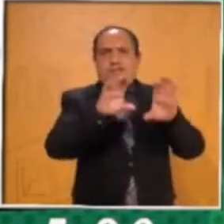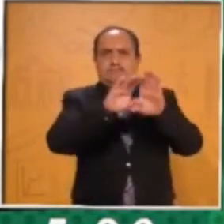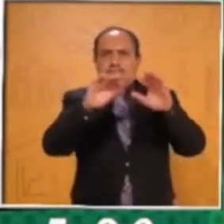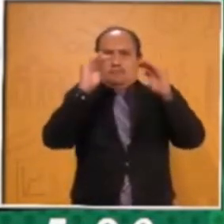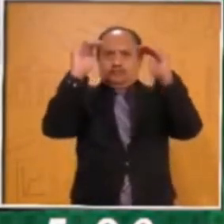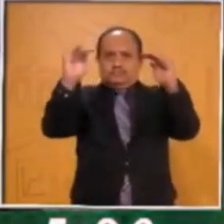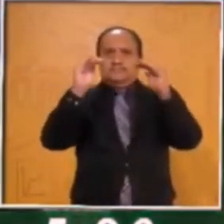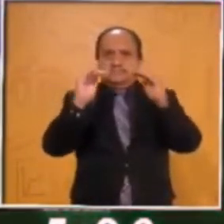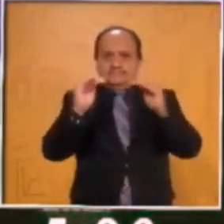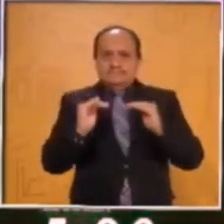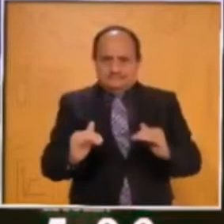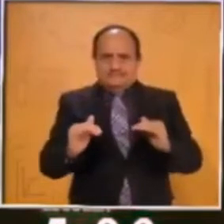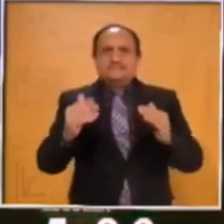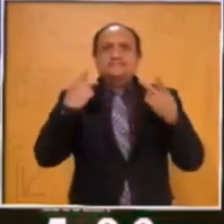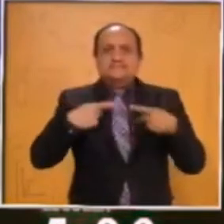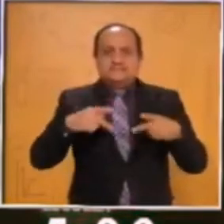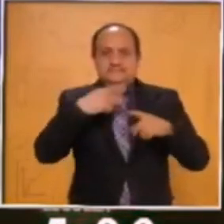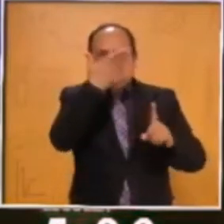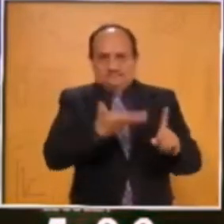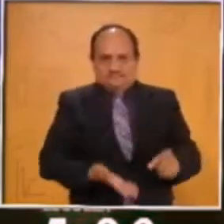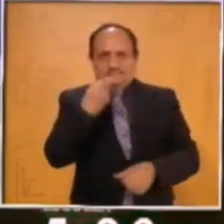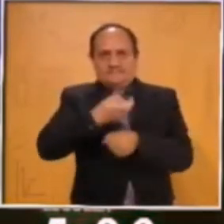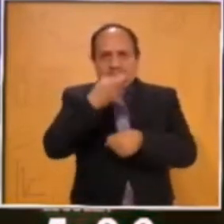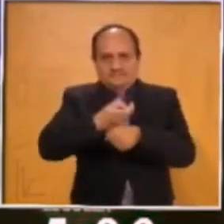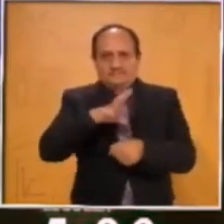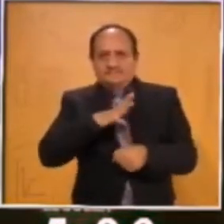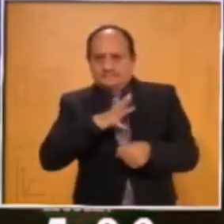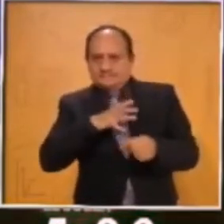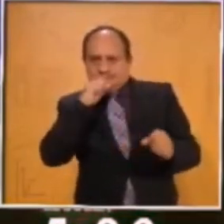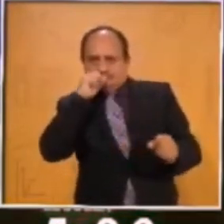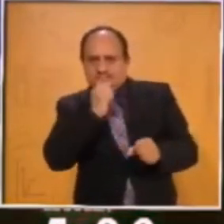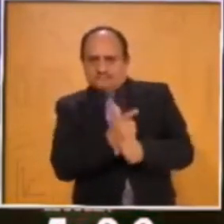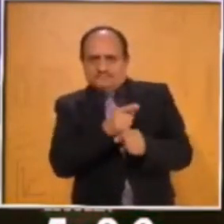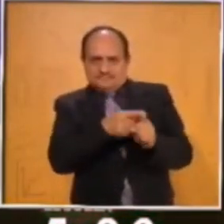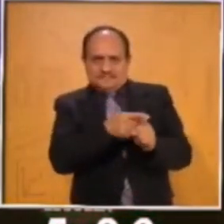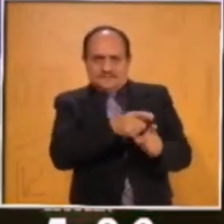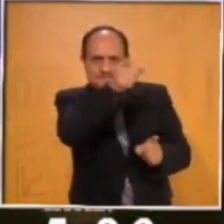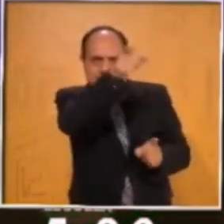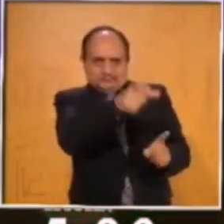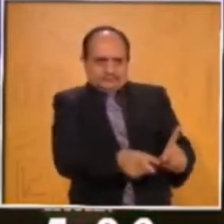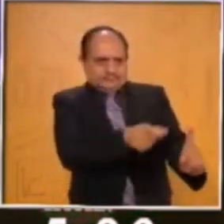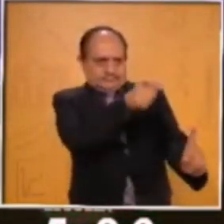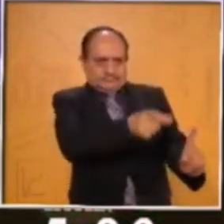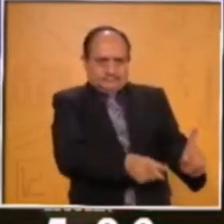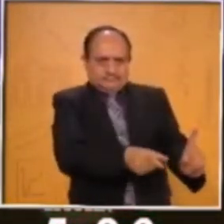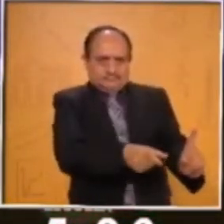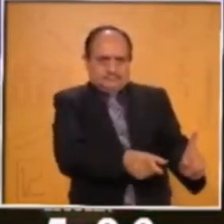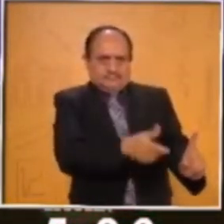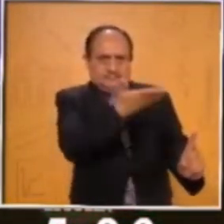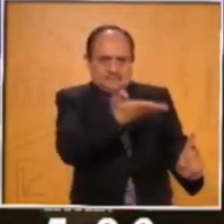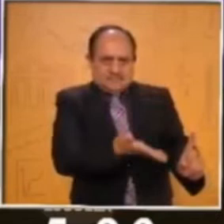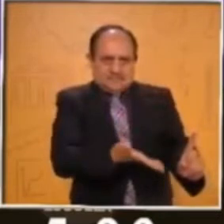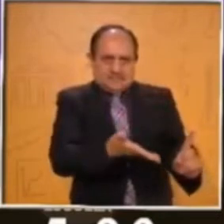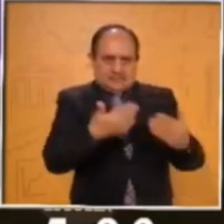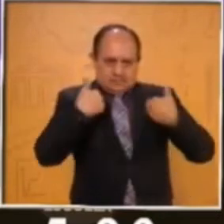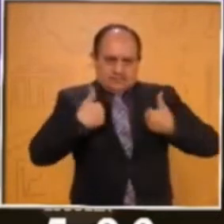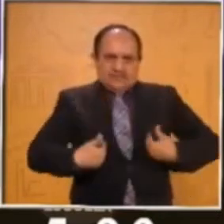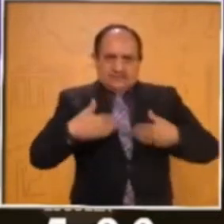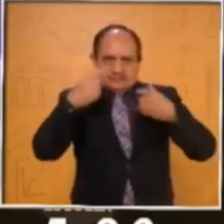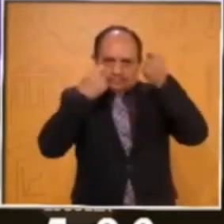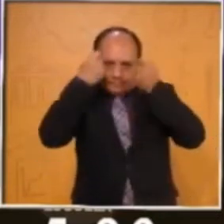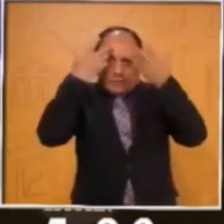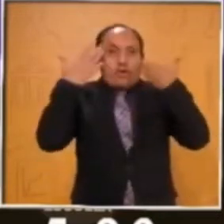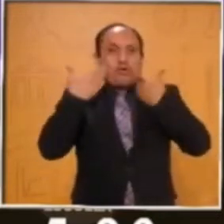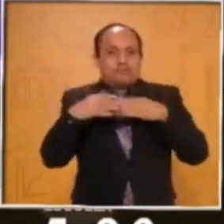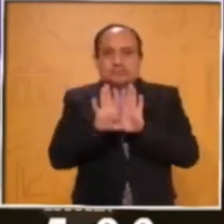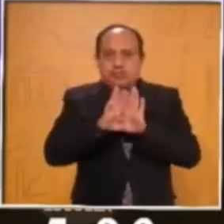nuestros personajes. Y primero que nada tenemos que identificar rasgos físicos. Después de identificar rasgos físicos, empezar a